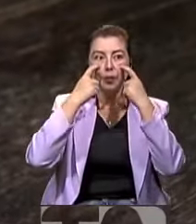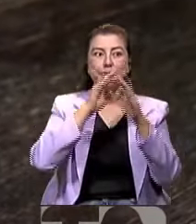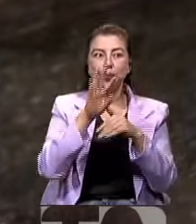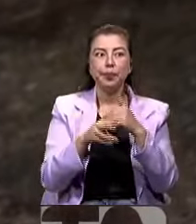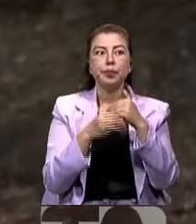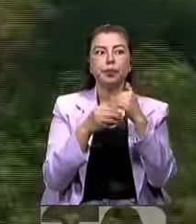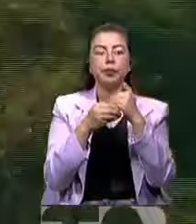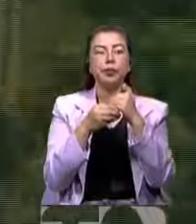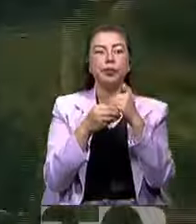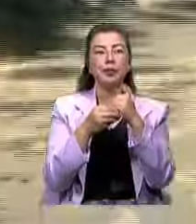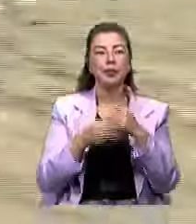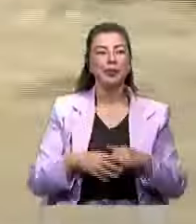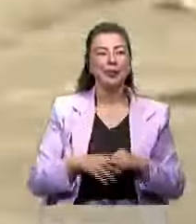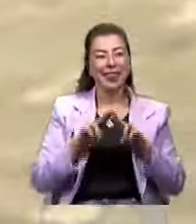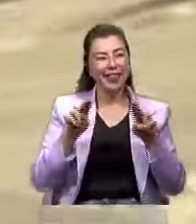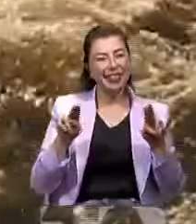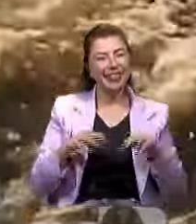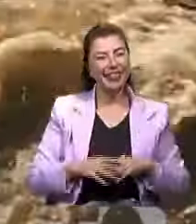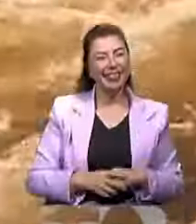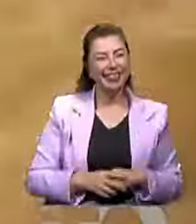propiedades naturales.